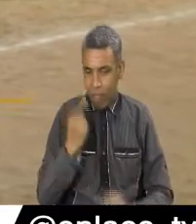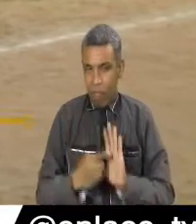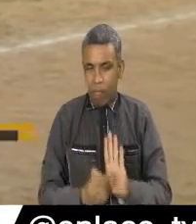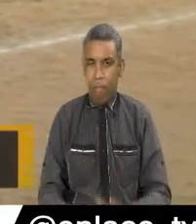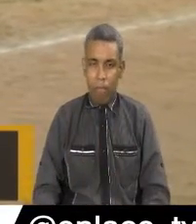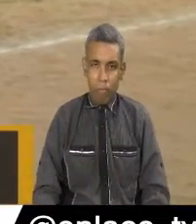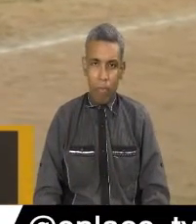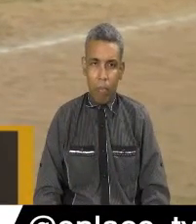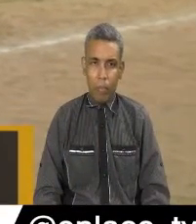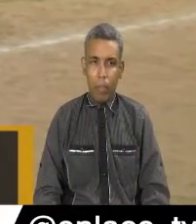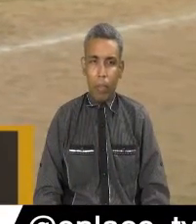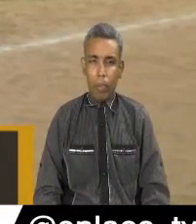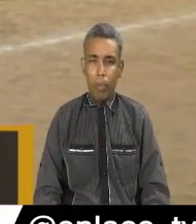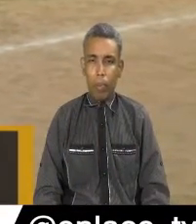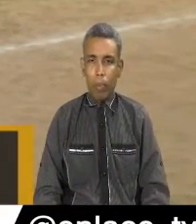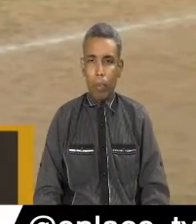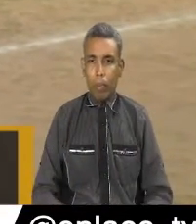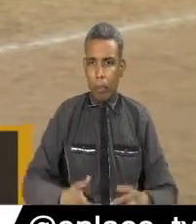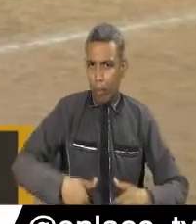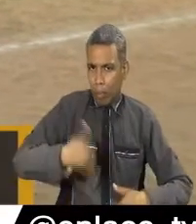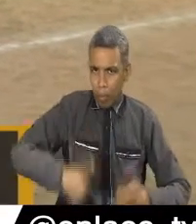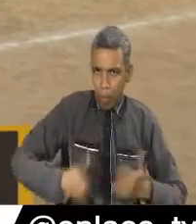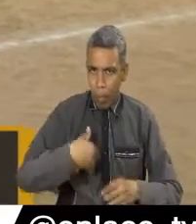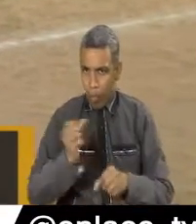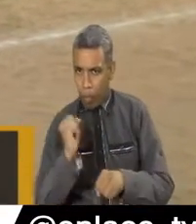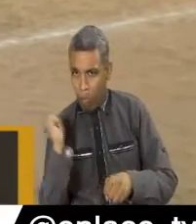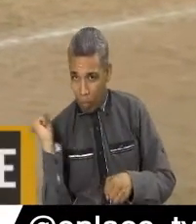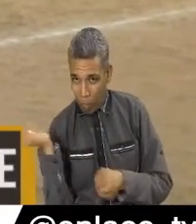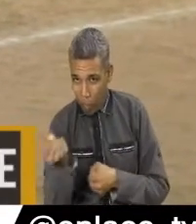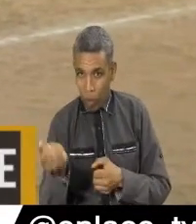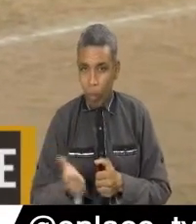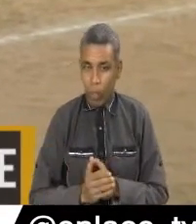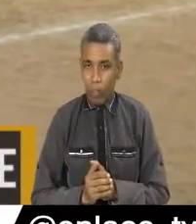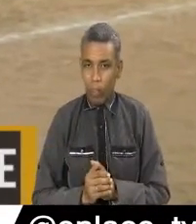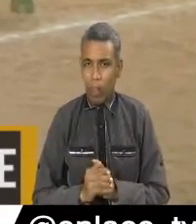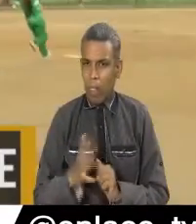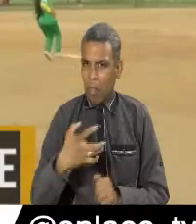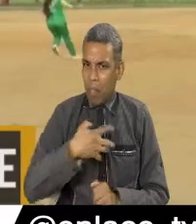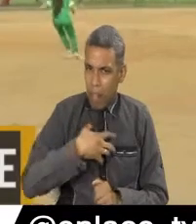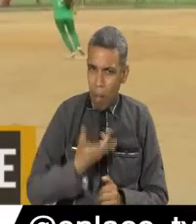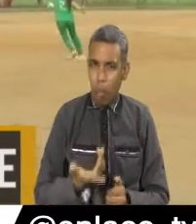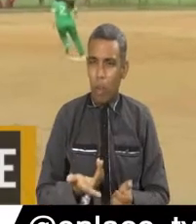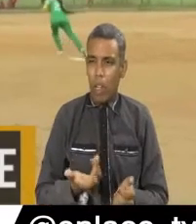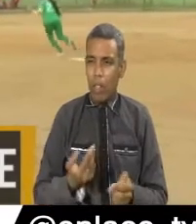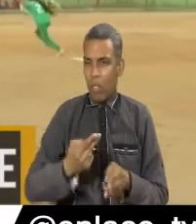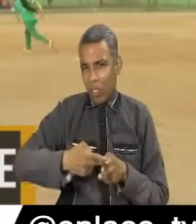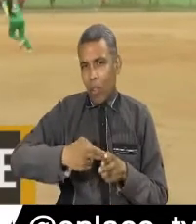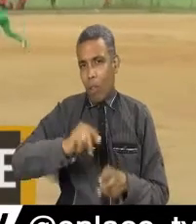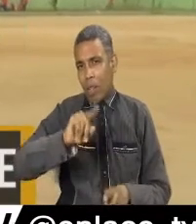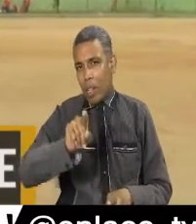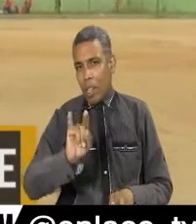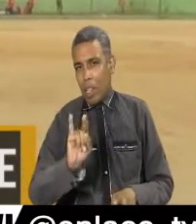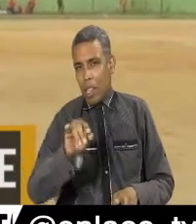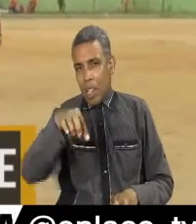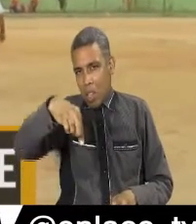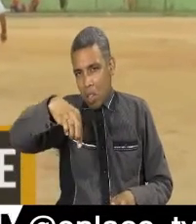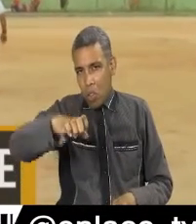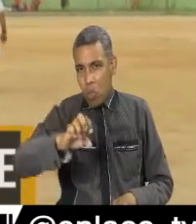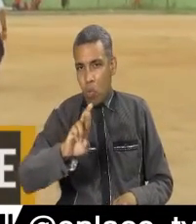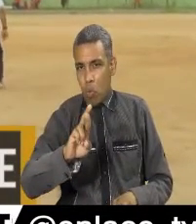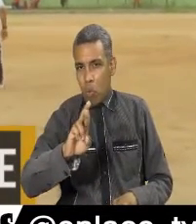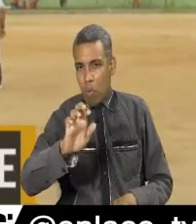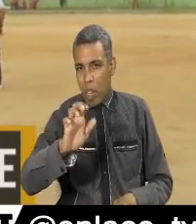Con gran expectativa se juega el campeonato de softball en el marco de los Juegos Supérate. Estos encuentros han logrado diversión e integración entre los colegios del